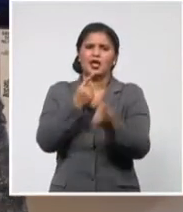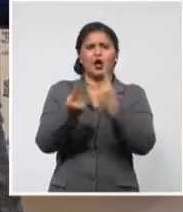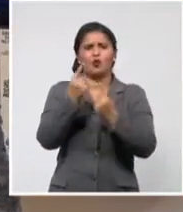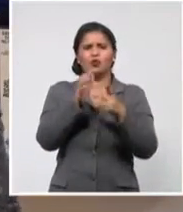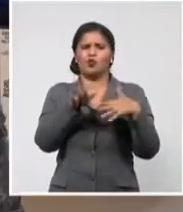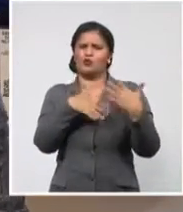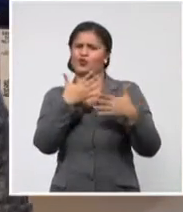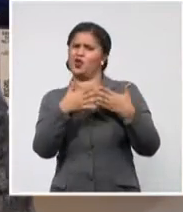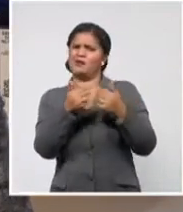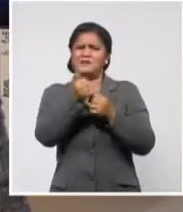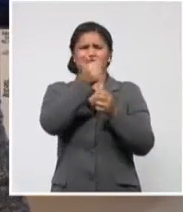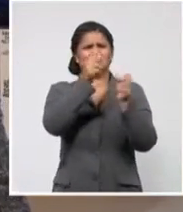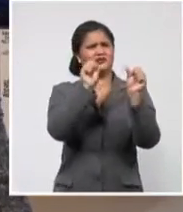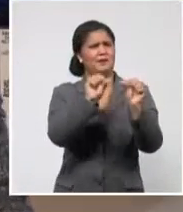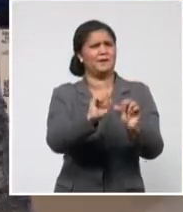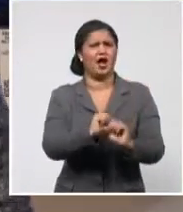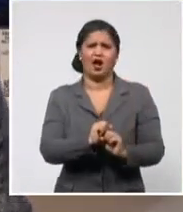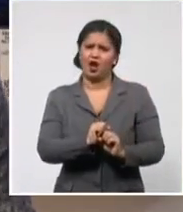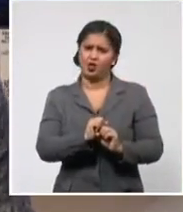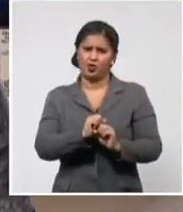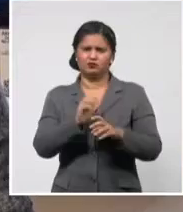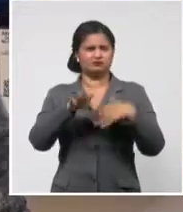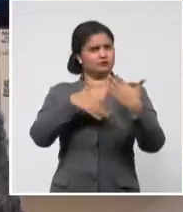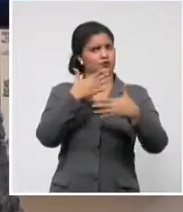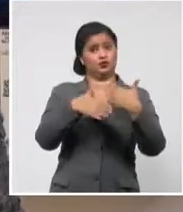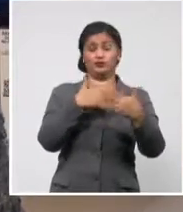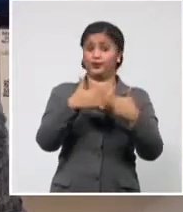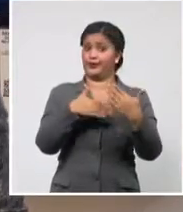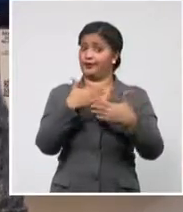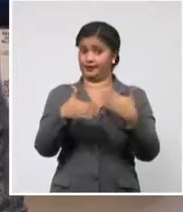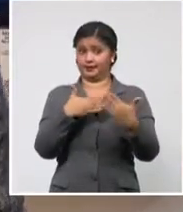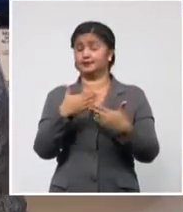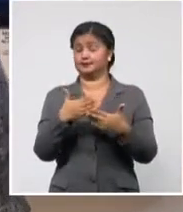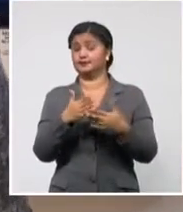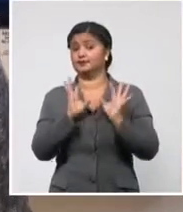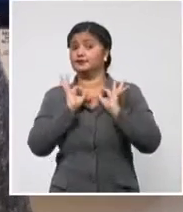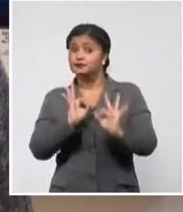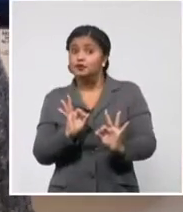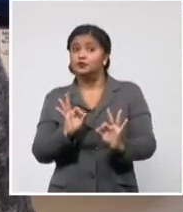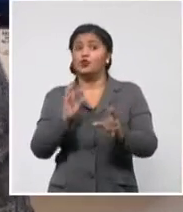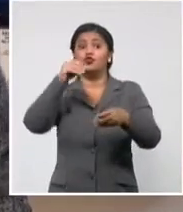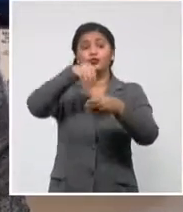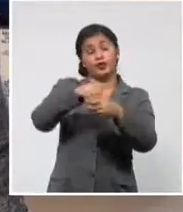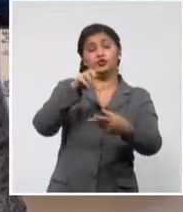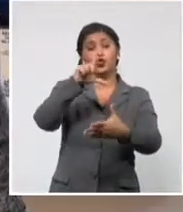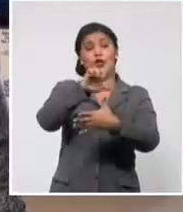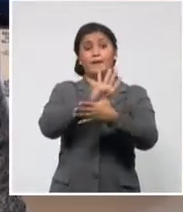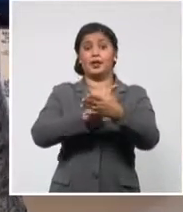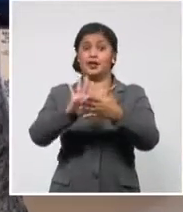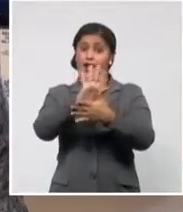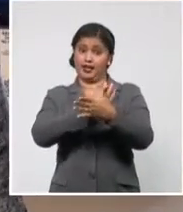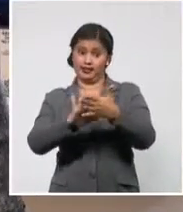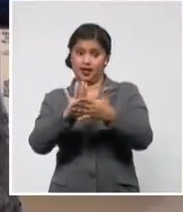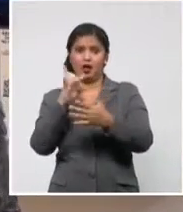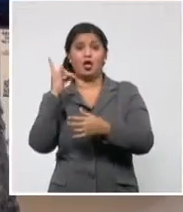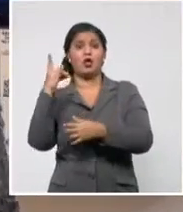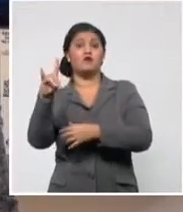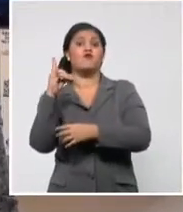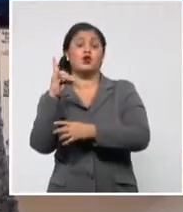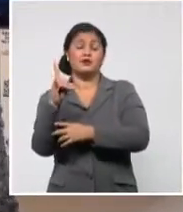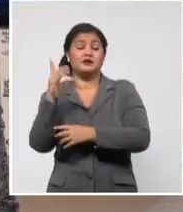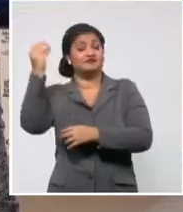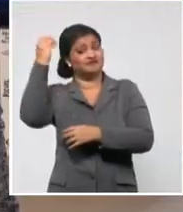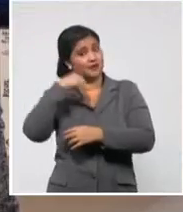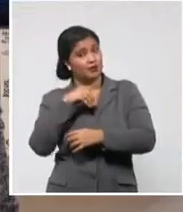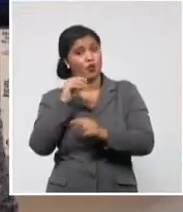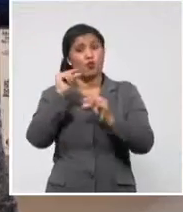con una agenda más social, con una visión más hacia América Latina. Lo que ha sucedido en Bolivia ha sido extraordinario. Pocas veces en la historia